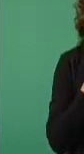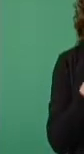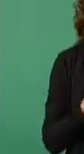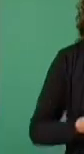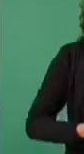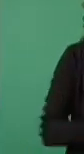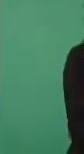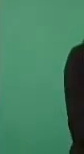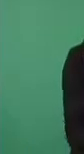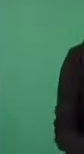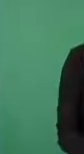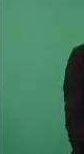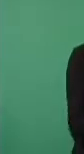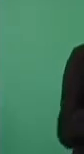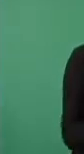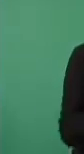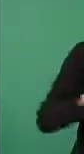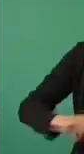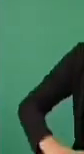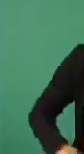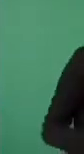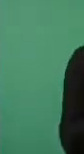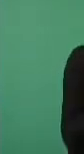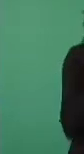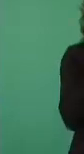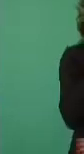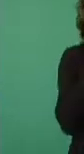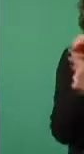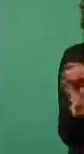política, en nada,